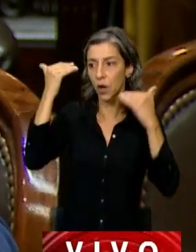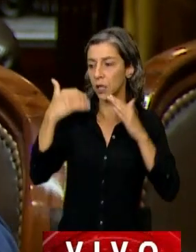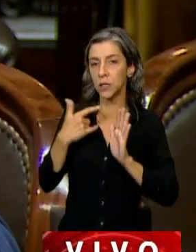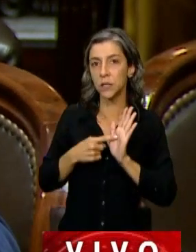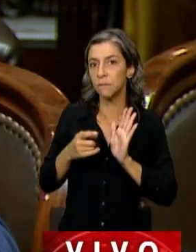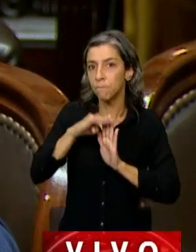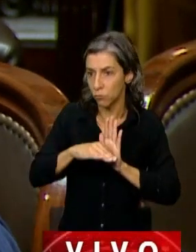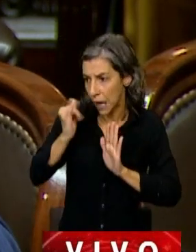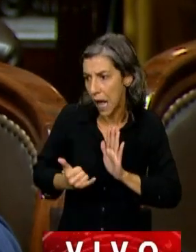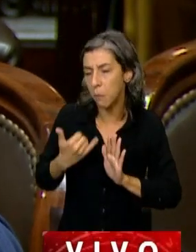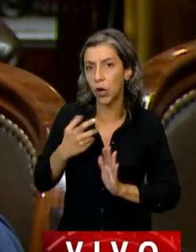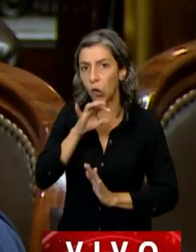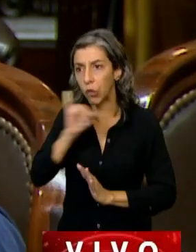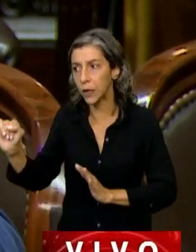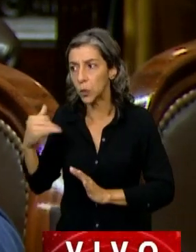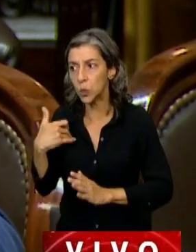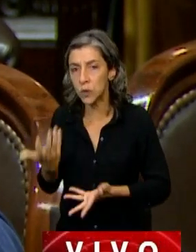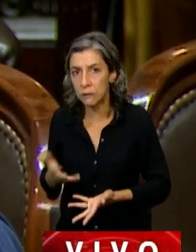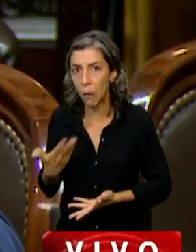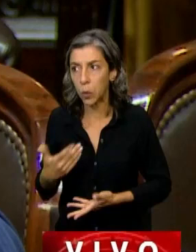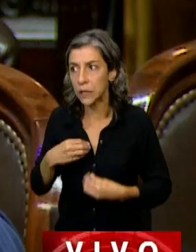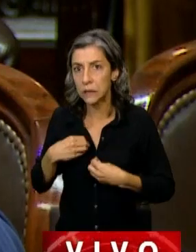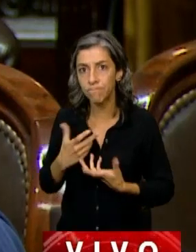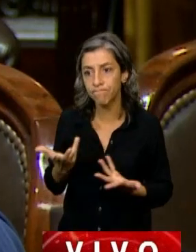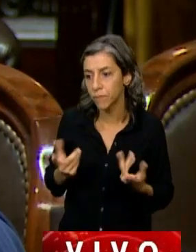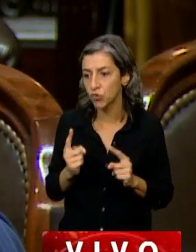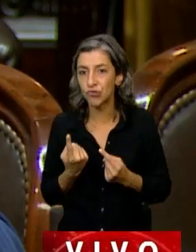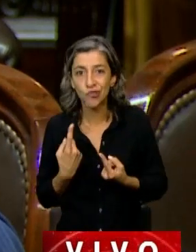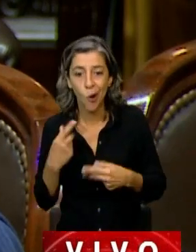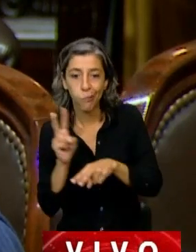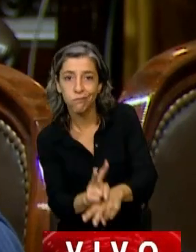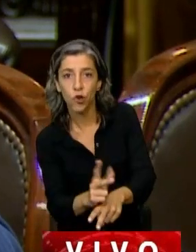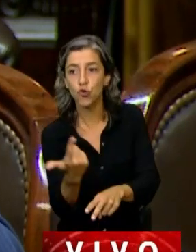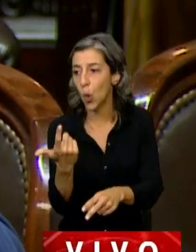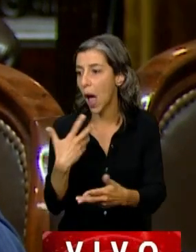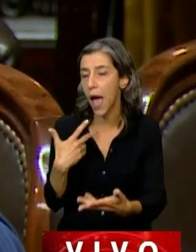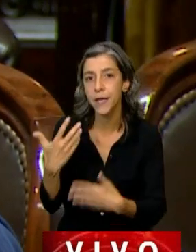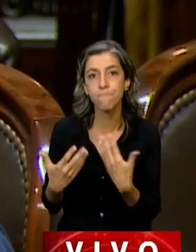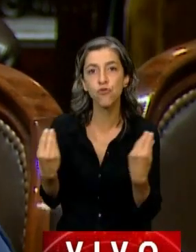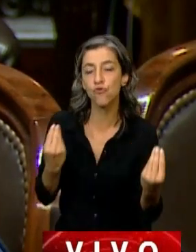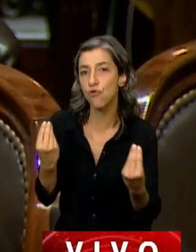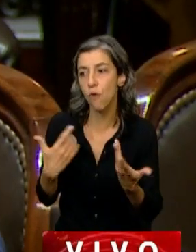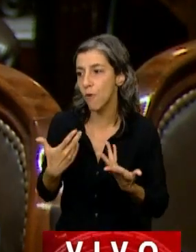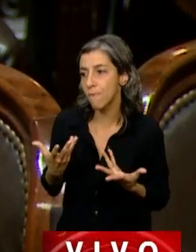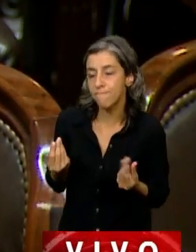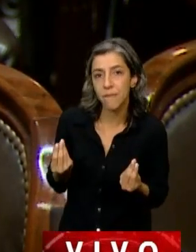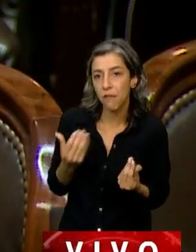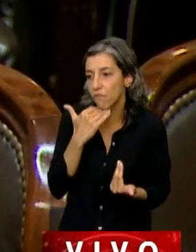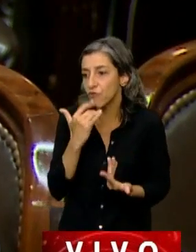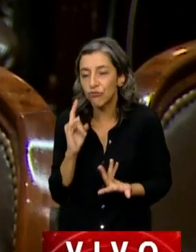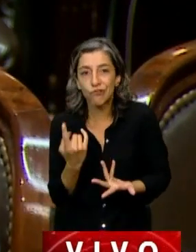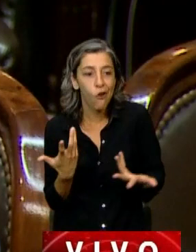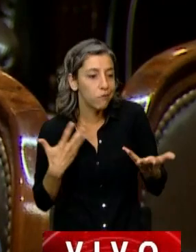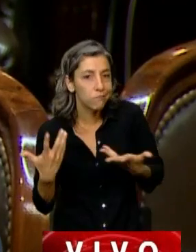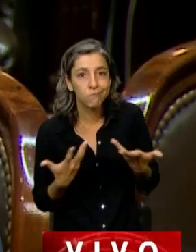nos acompañan, porque no vemos que haya una protección. Por eso tenemos que instar en cada provincia